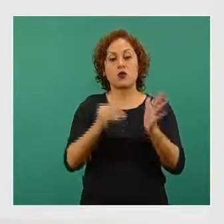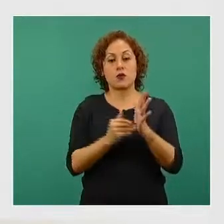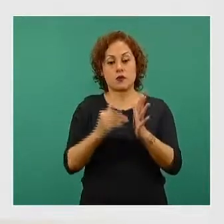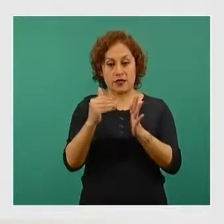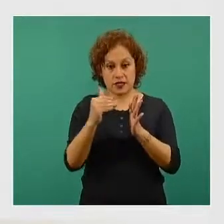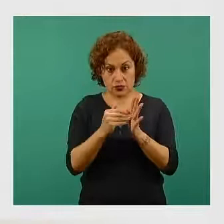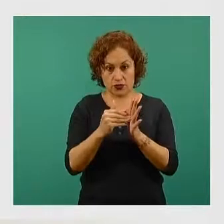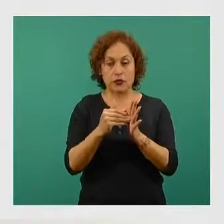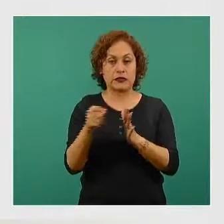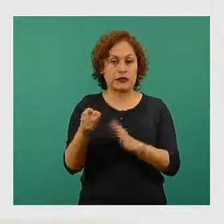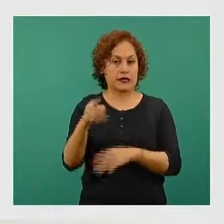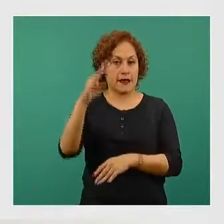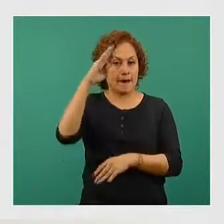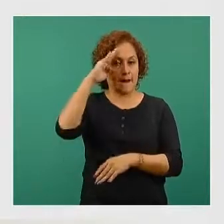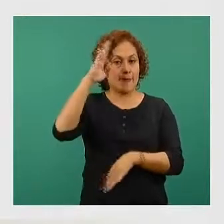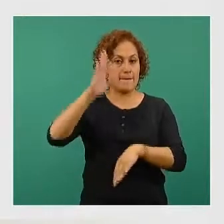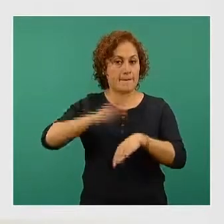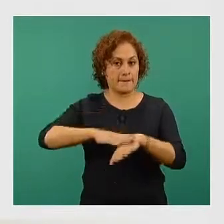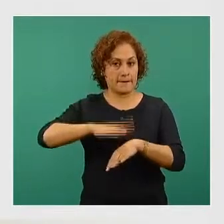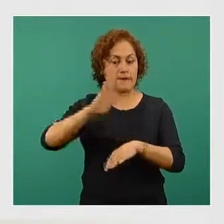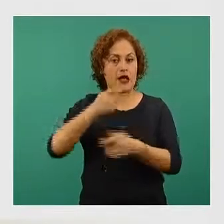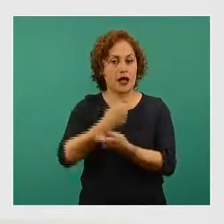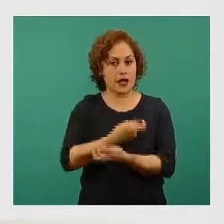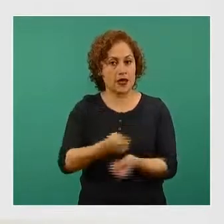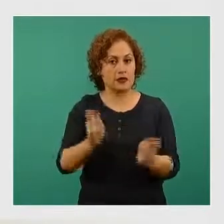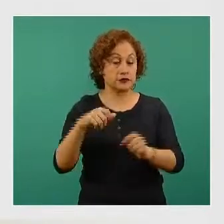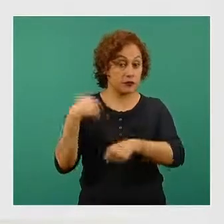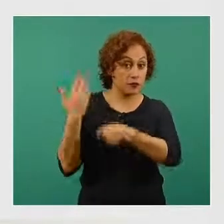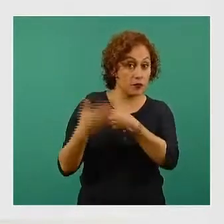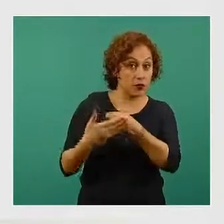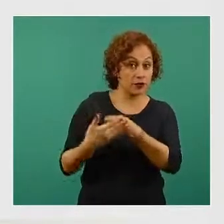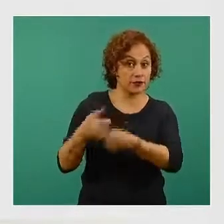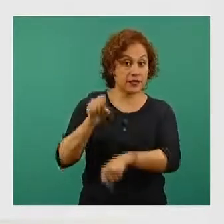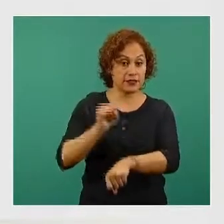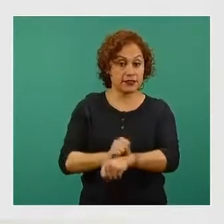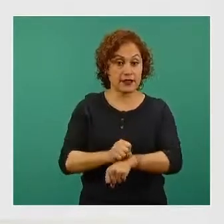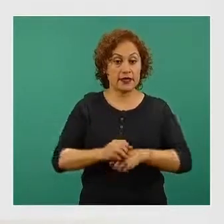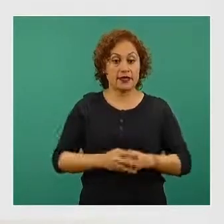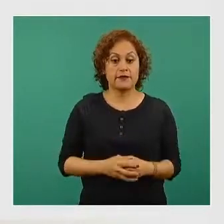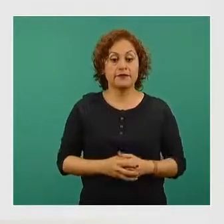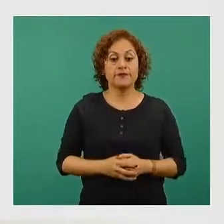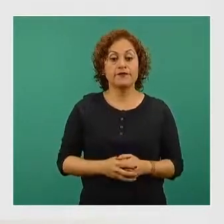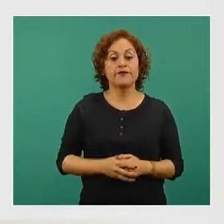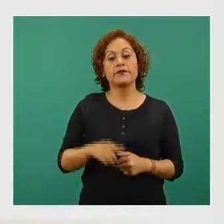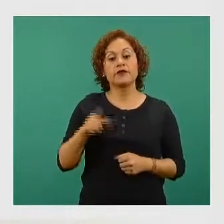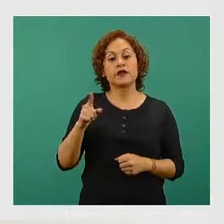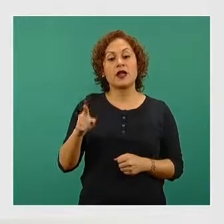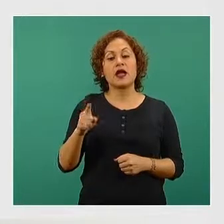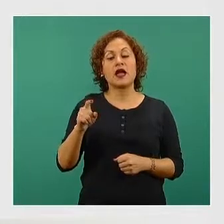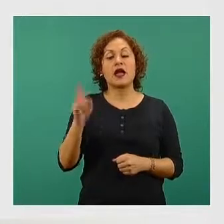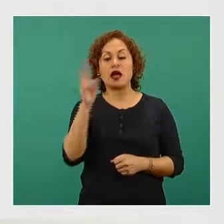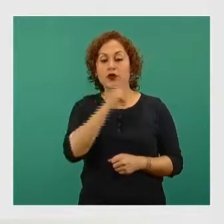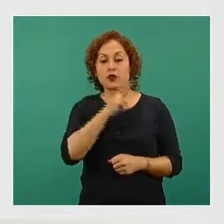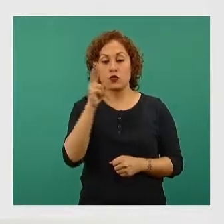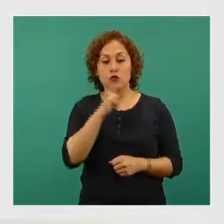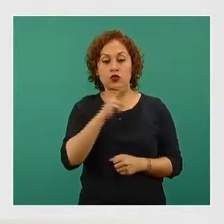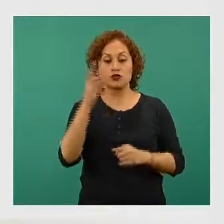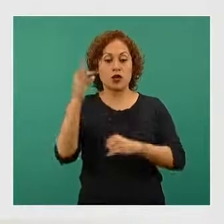en mayor cantidad se estará aplicando durante la próxima semana, y Sputnik V con